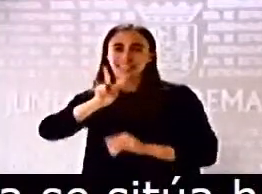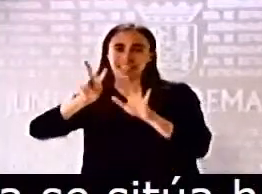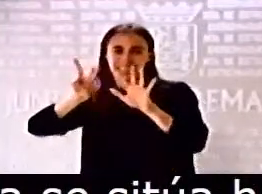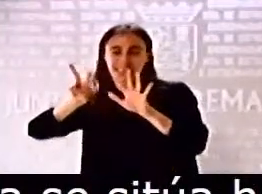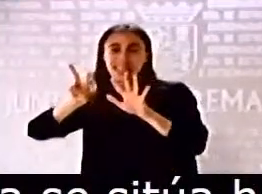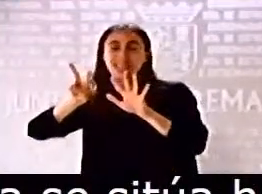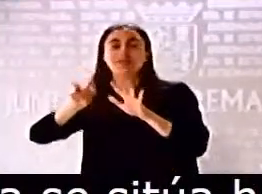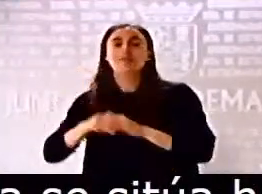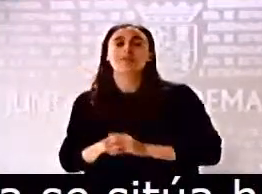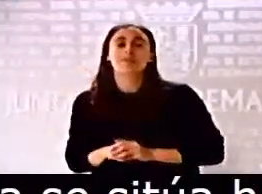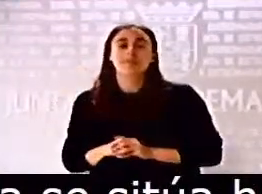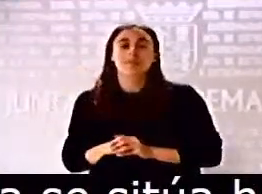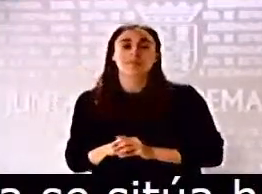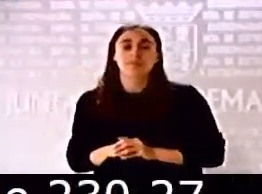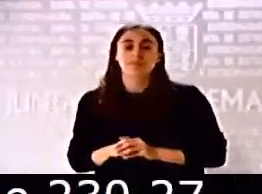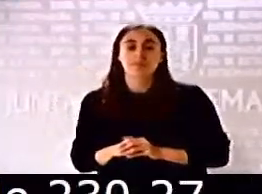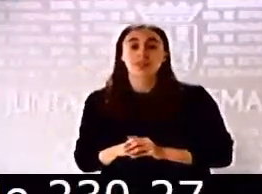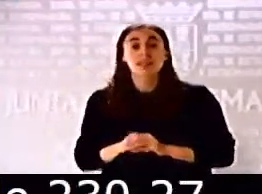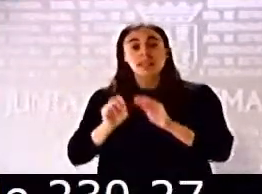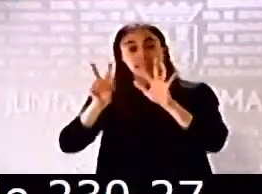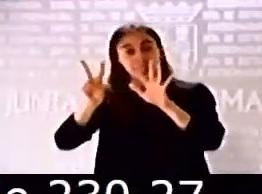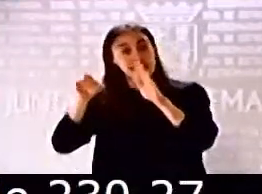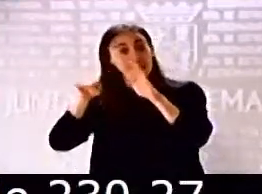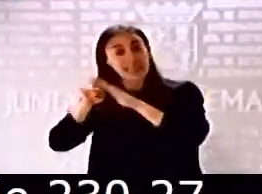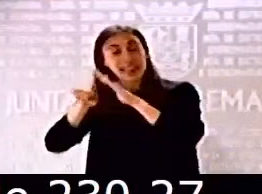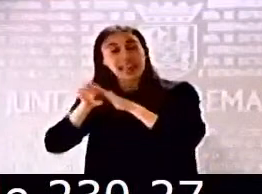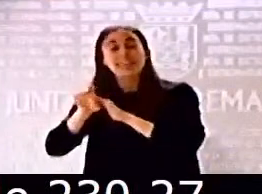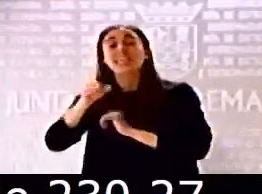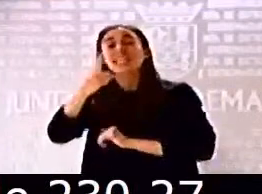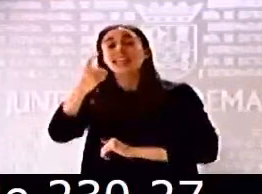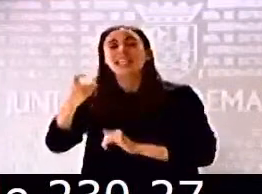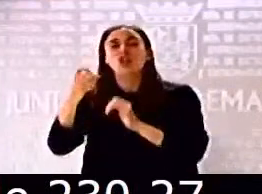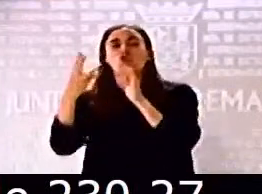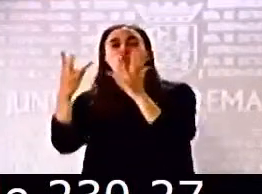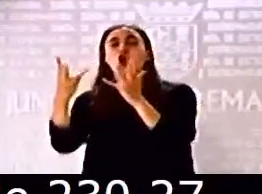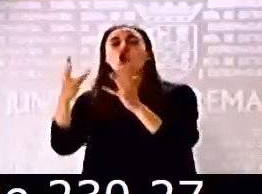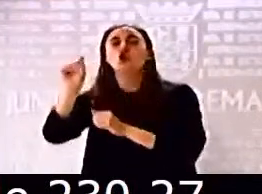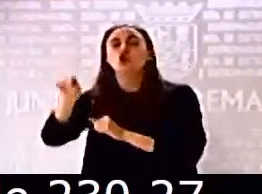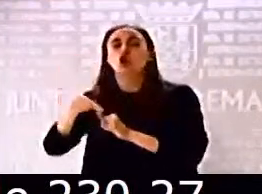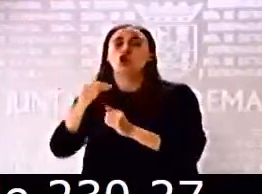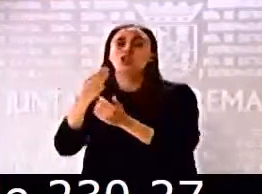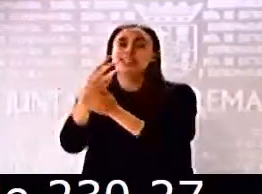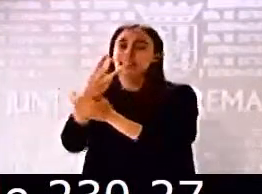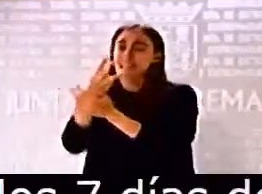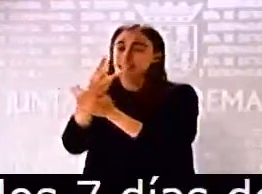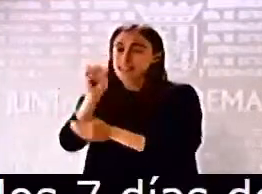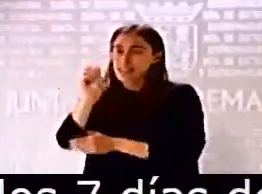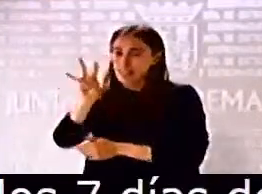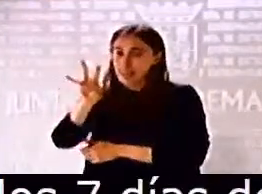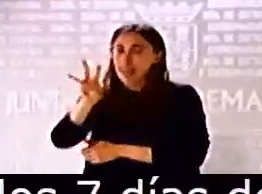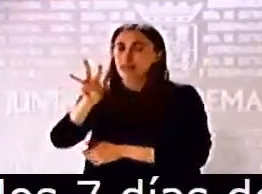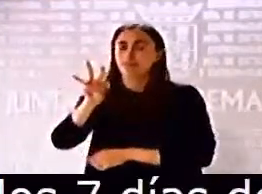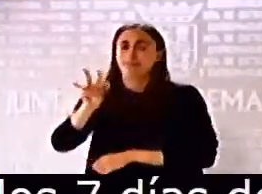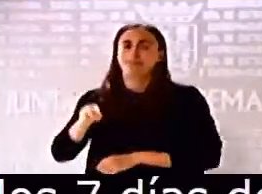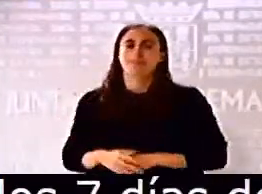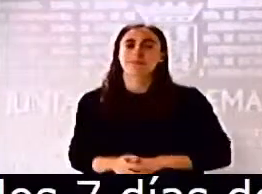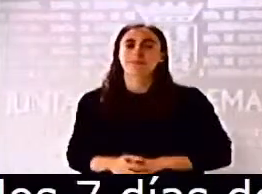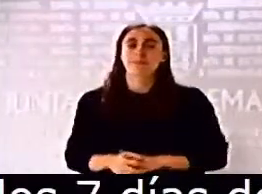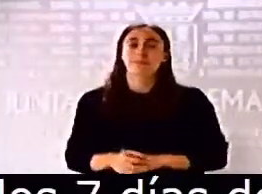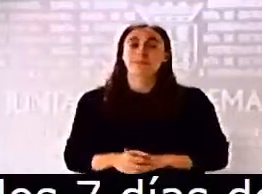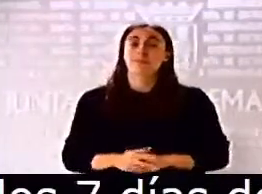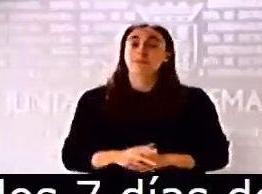cada 100.000 habitantes y a los 7 días de 108,13 por cada 100.000 habitantes. Por